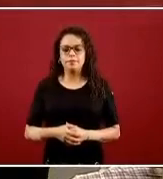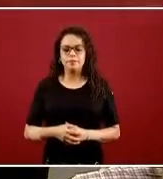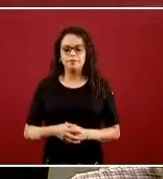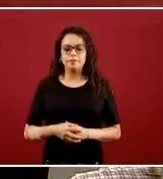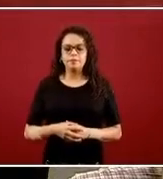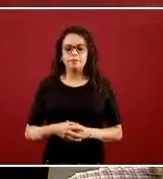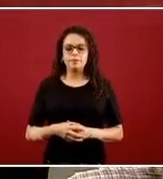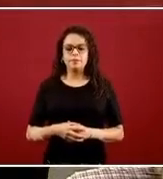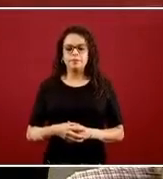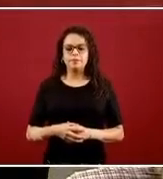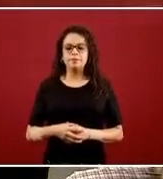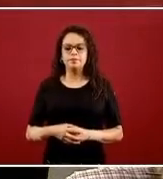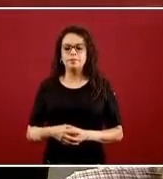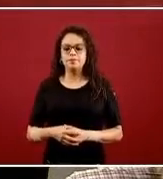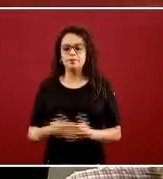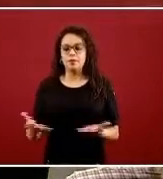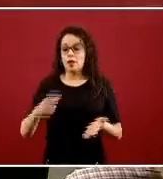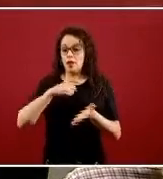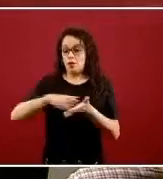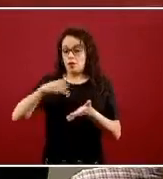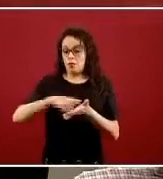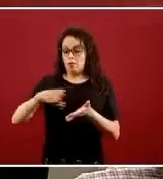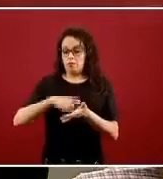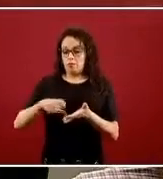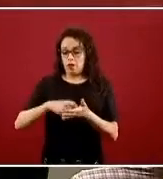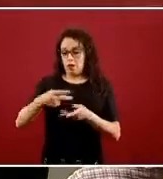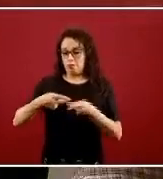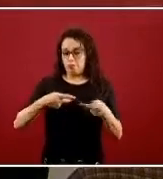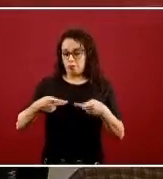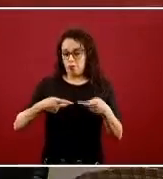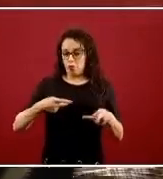Producto ante la pandemia, se ha estado comprando